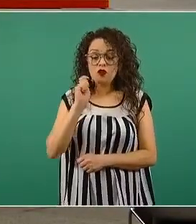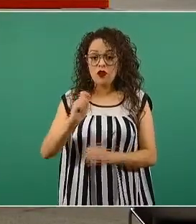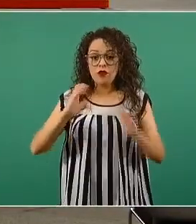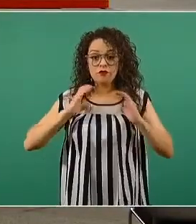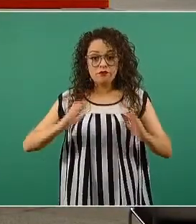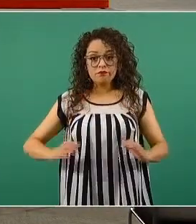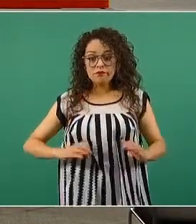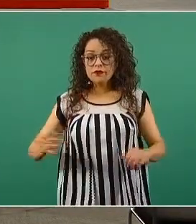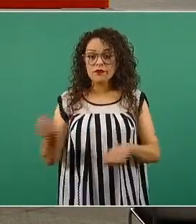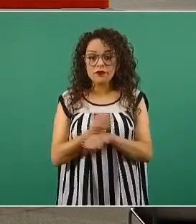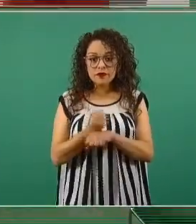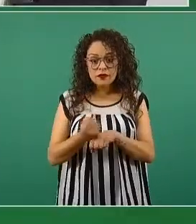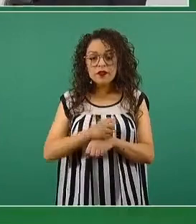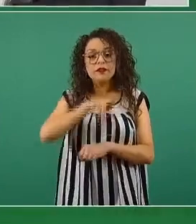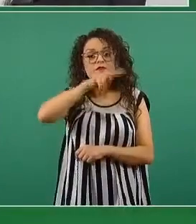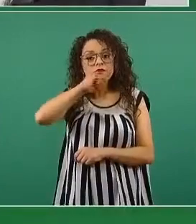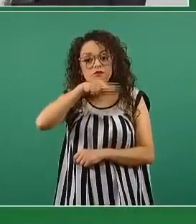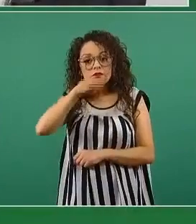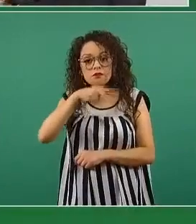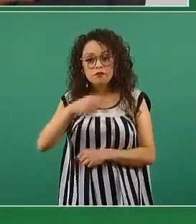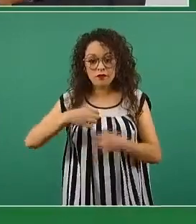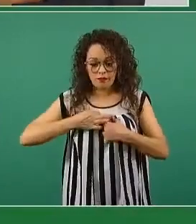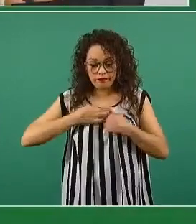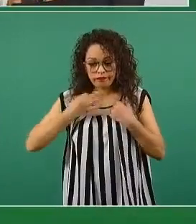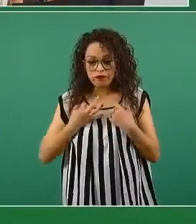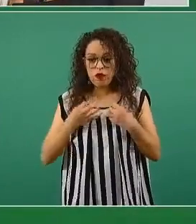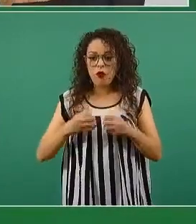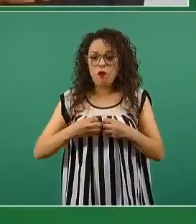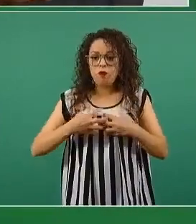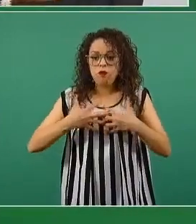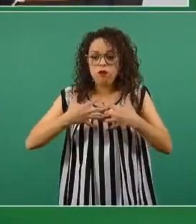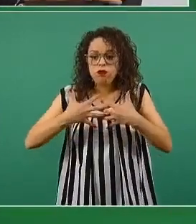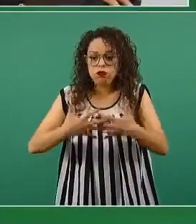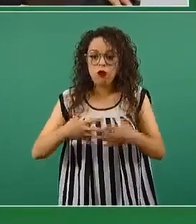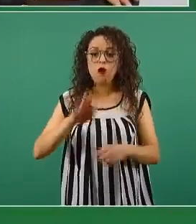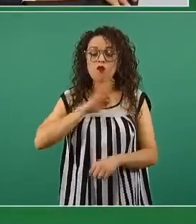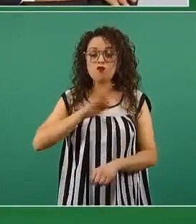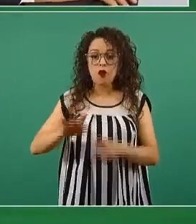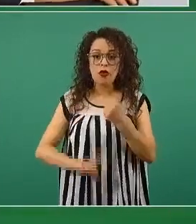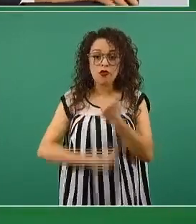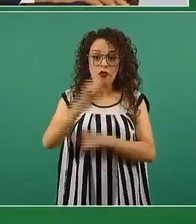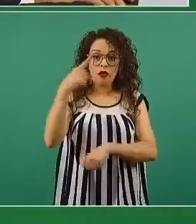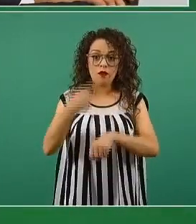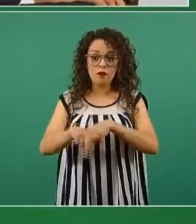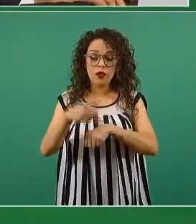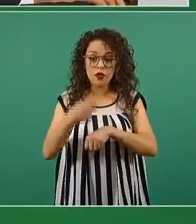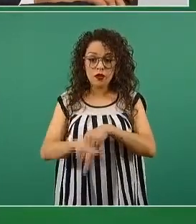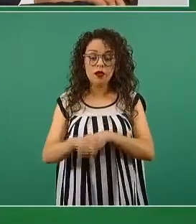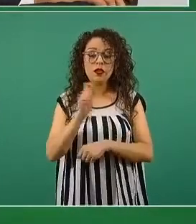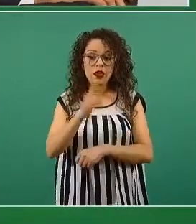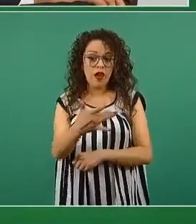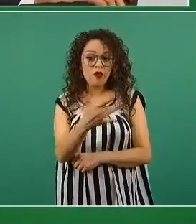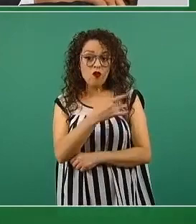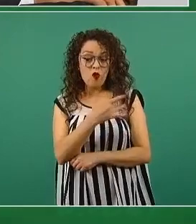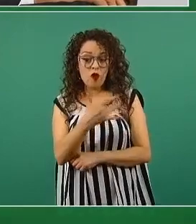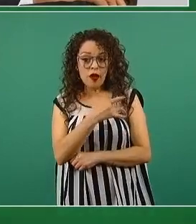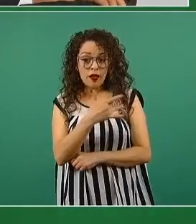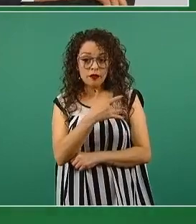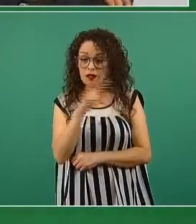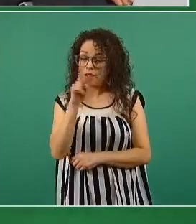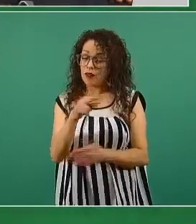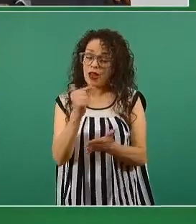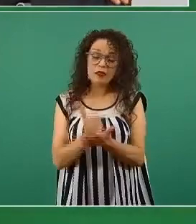vasos sanguíneos, las venas, las arterias se inflaman, puede haber complicaciones en el corazón y es potencialmente